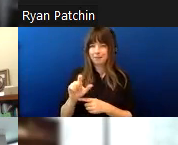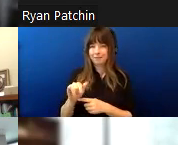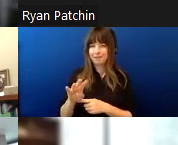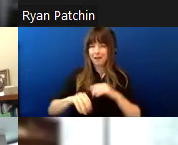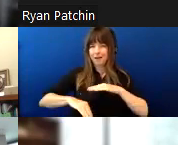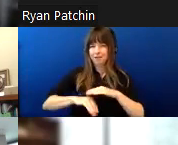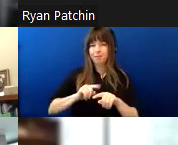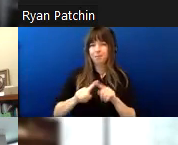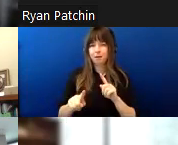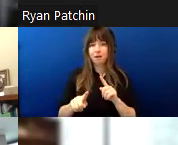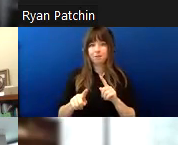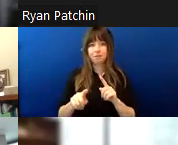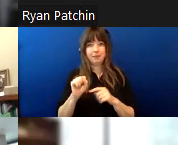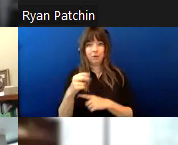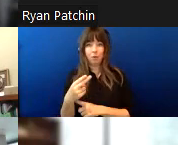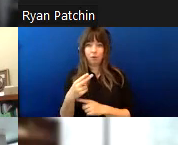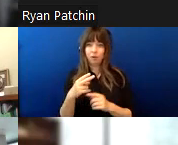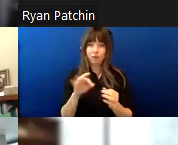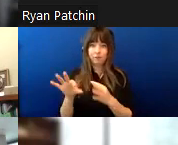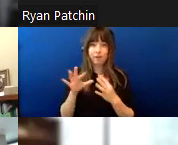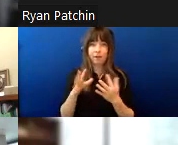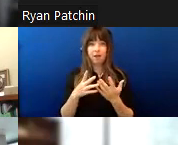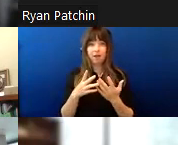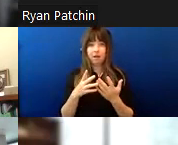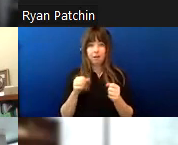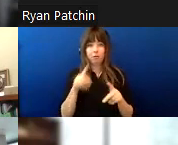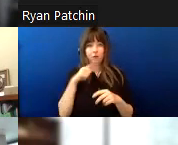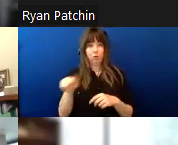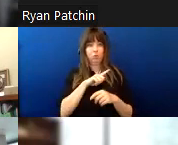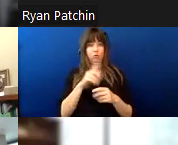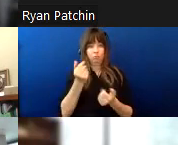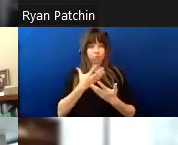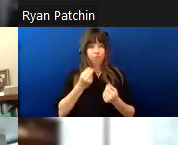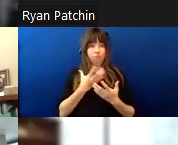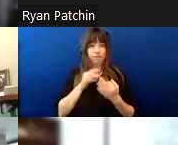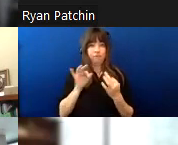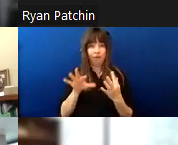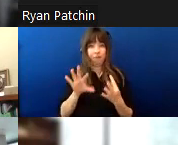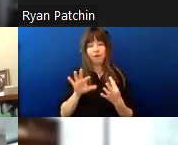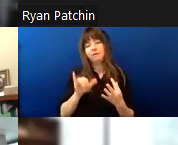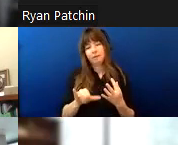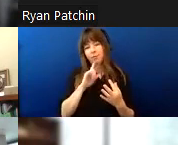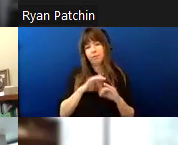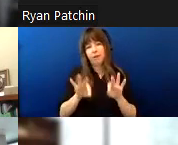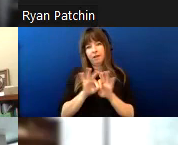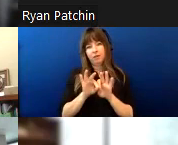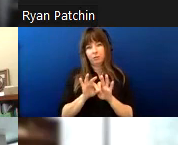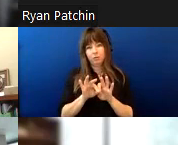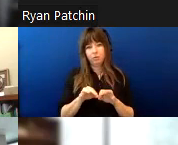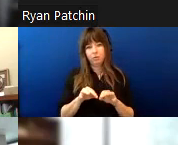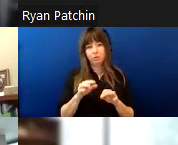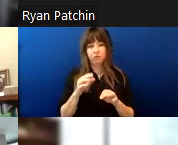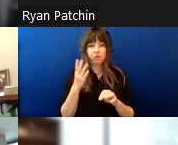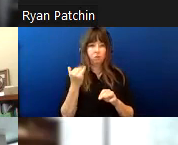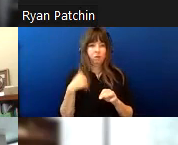pero la opinión de las partes interesadas es donde está realmente el valor de esto, y por eso estamos aquí el